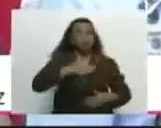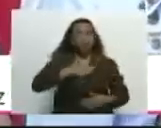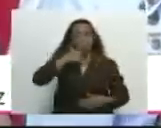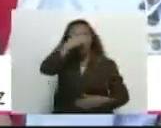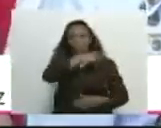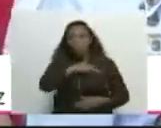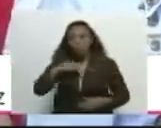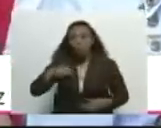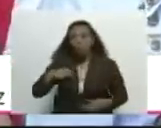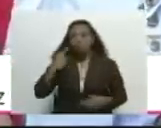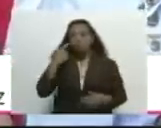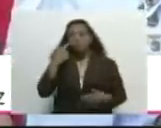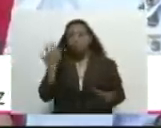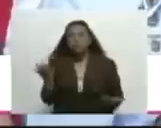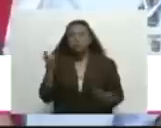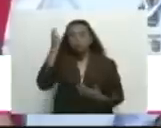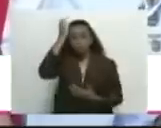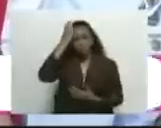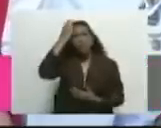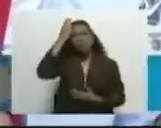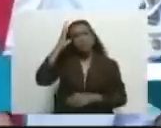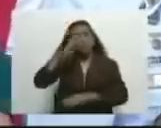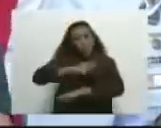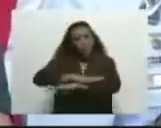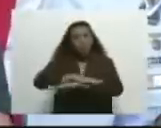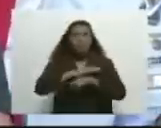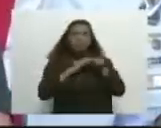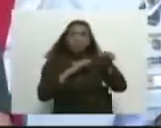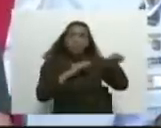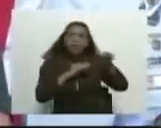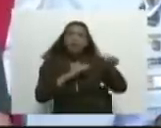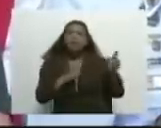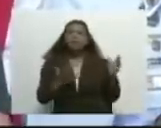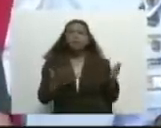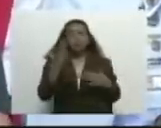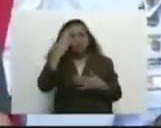prácticamente conscientes de ello porque